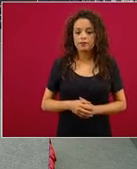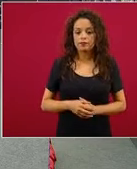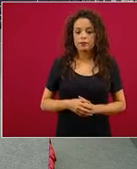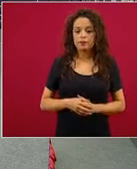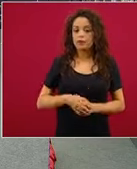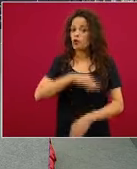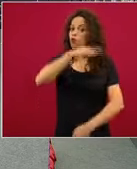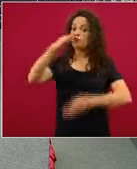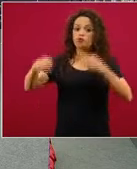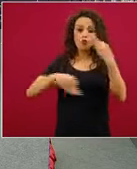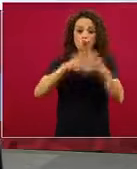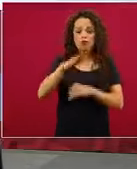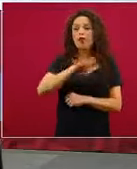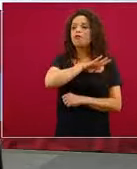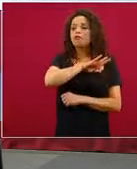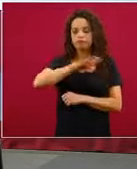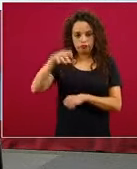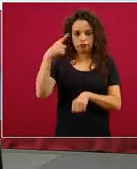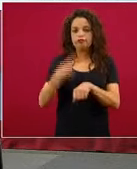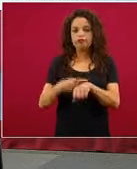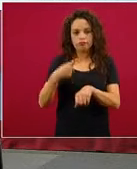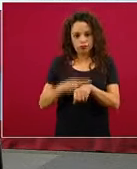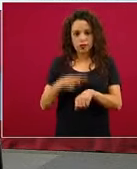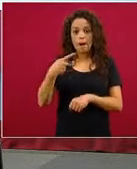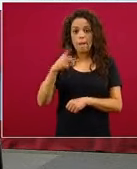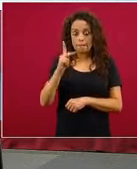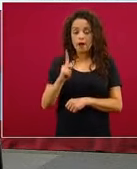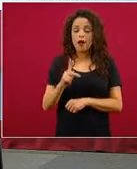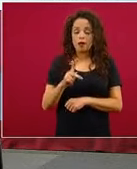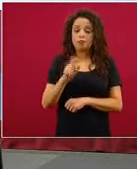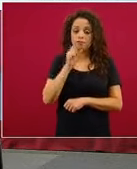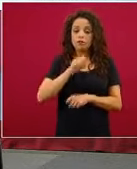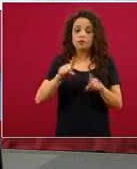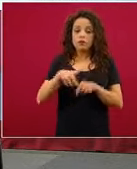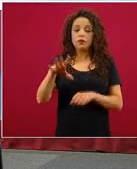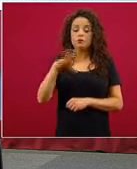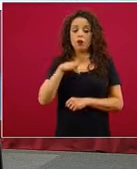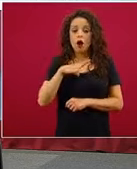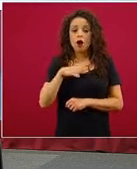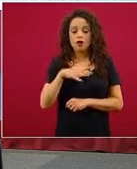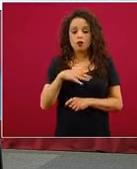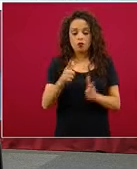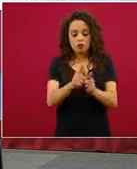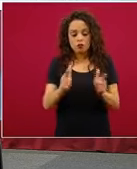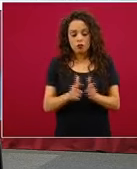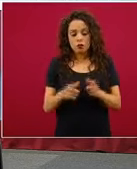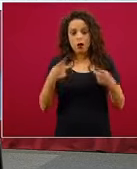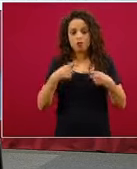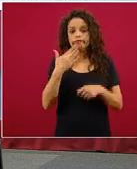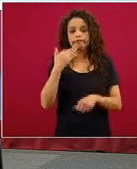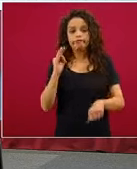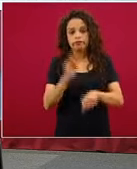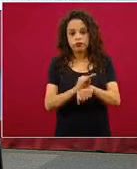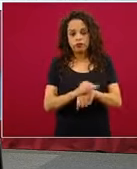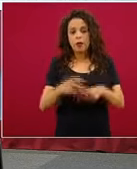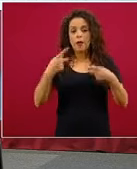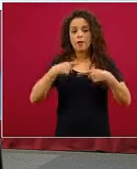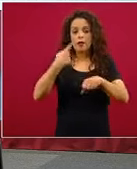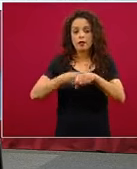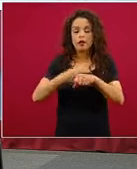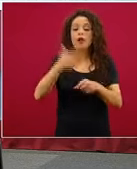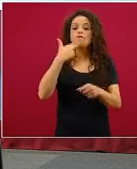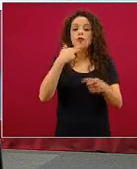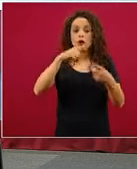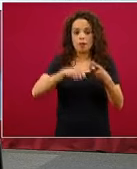tener cualquiera. Sin embargo, también hay grupos vulnerables, personas que viven con VIH, personas que tienen diabetes, aquí lo podemos